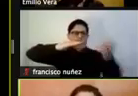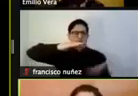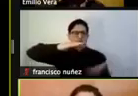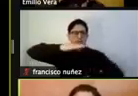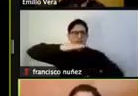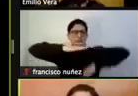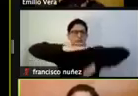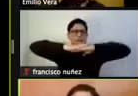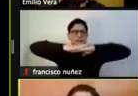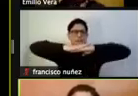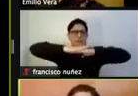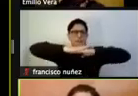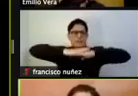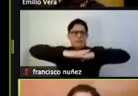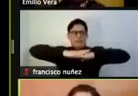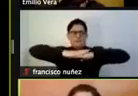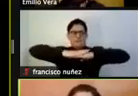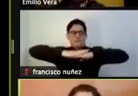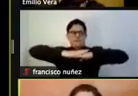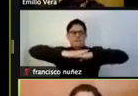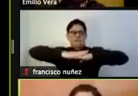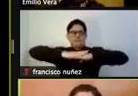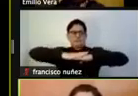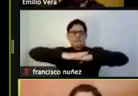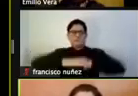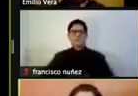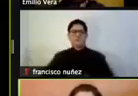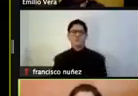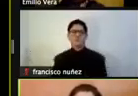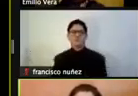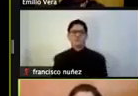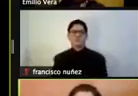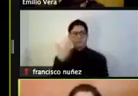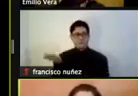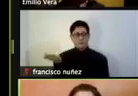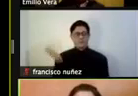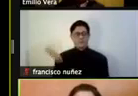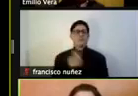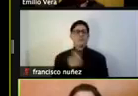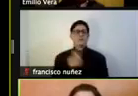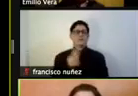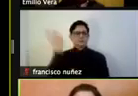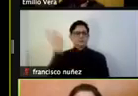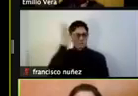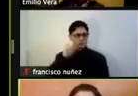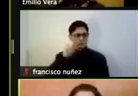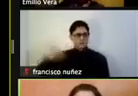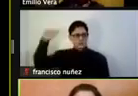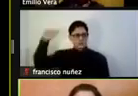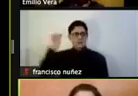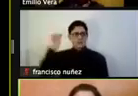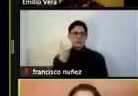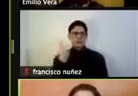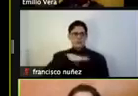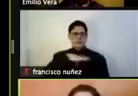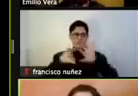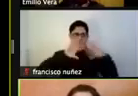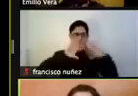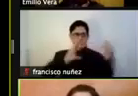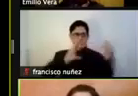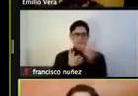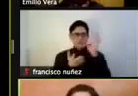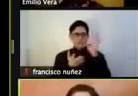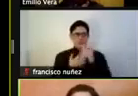Estamos con el académico del Departamento de Geofísica de la Universidad de Chile y director del Núcleo de Geofísica Aplicada,